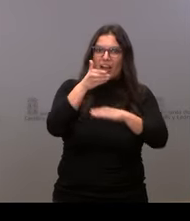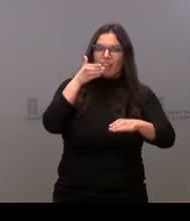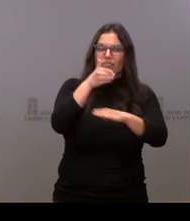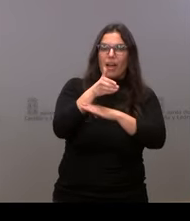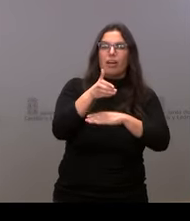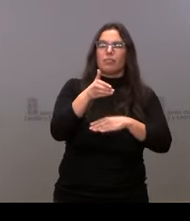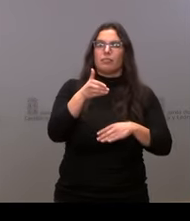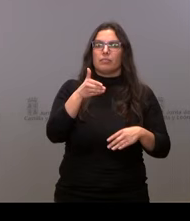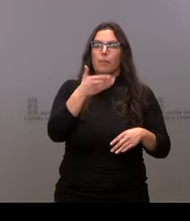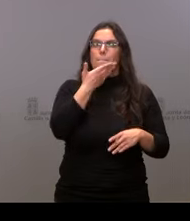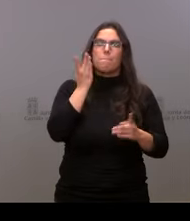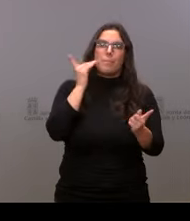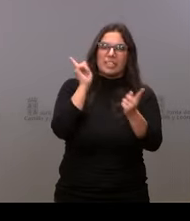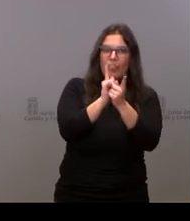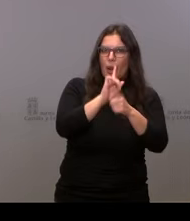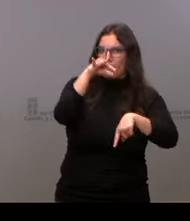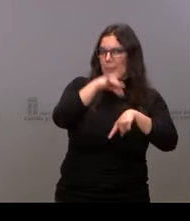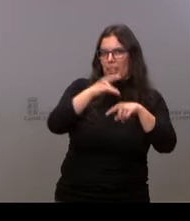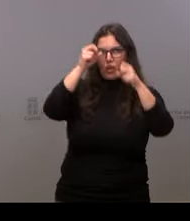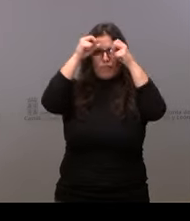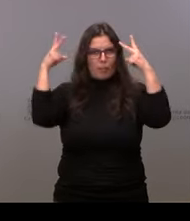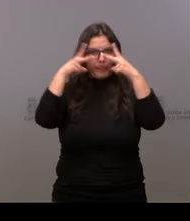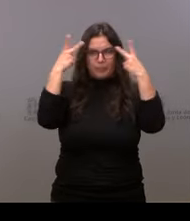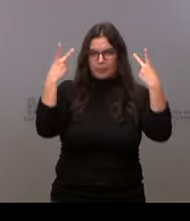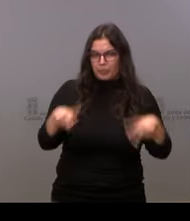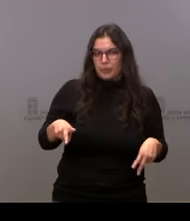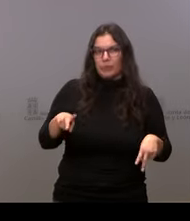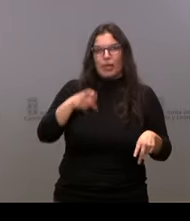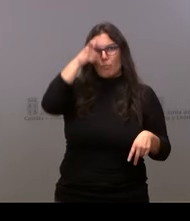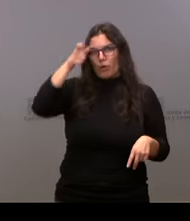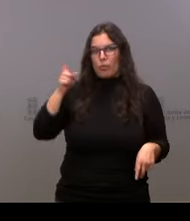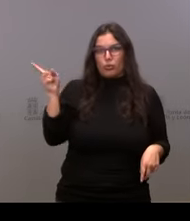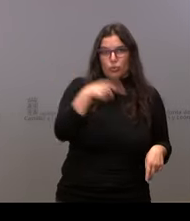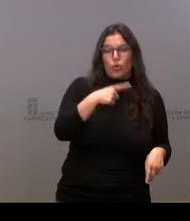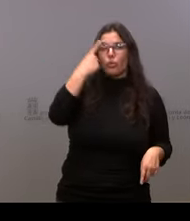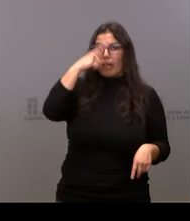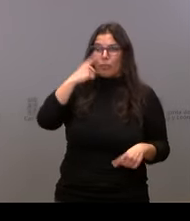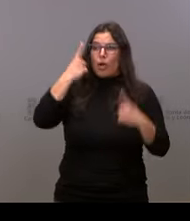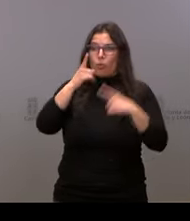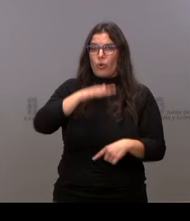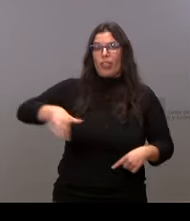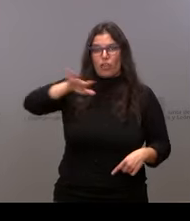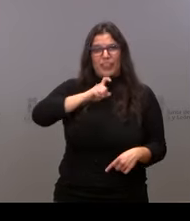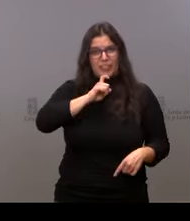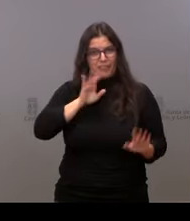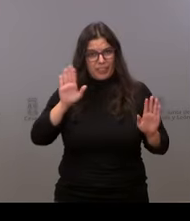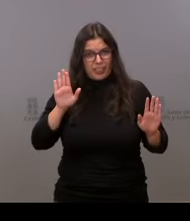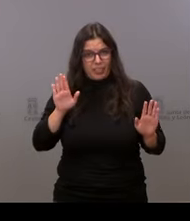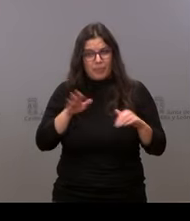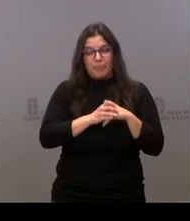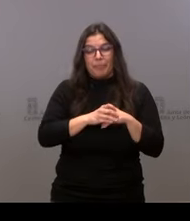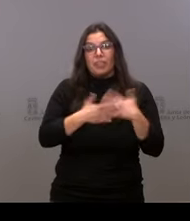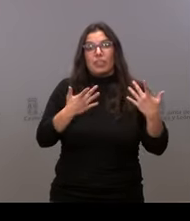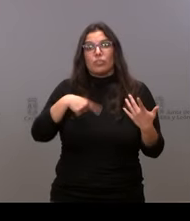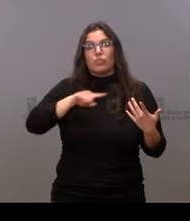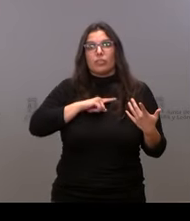medicina de la enfermería en todo el mundo rural sabemos que en lugares donde es complicado y complejo y lo que vamos